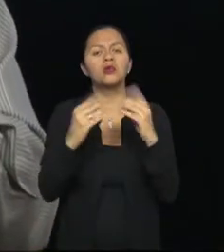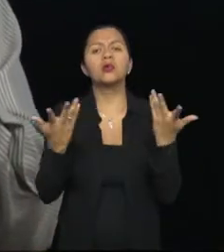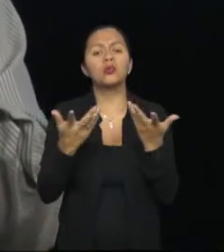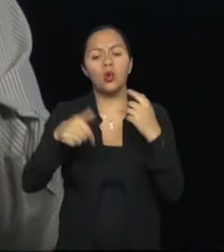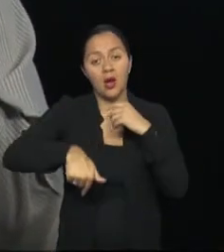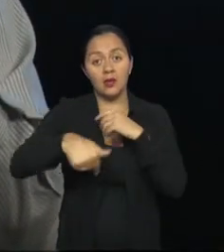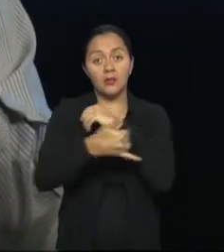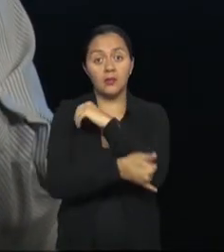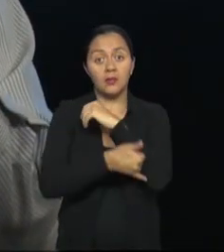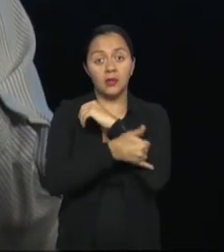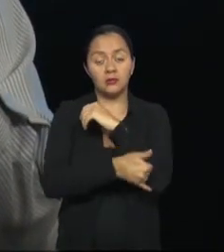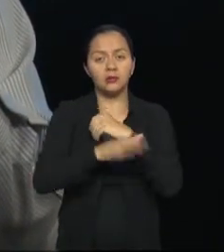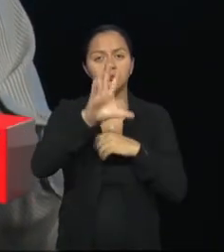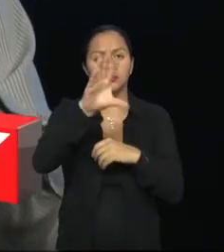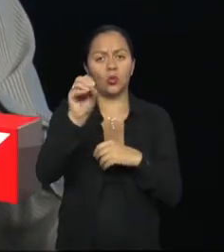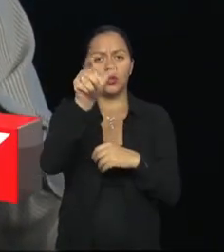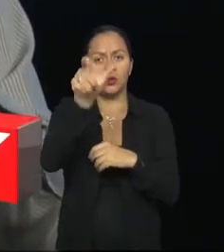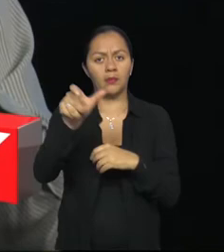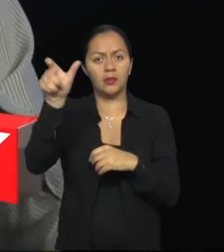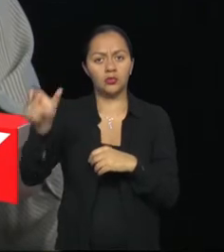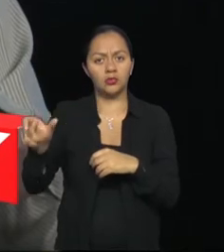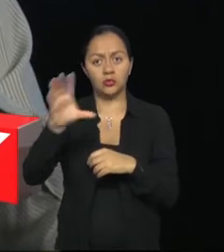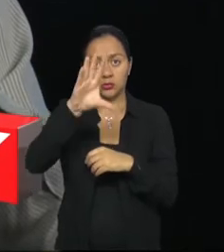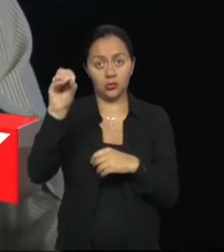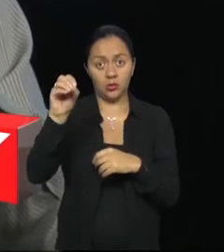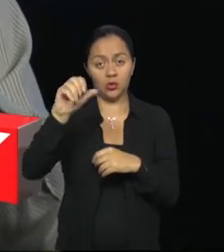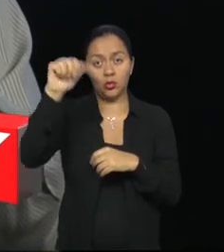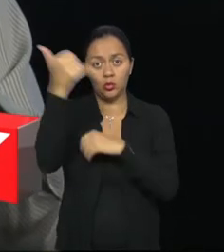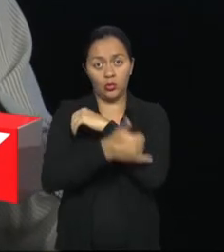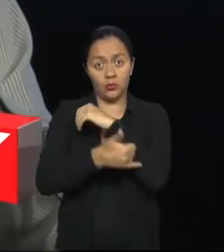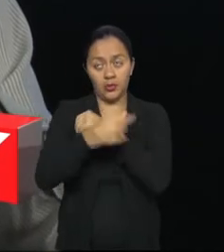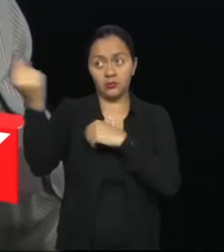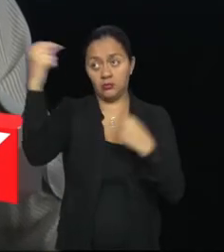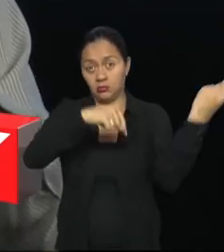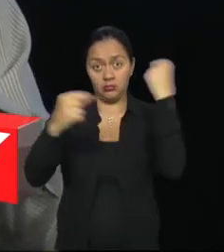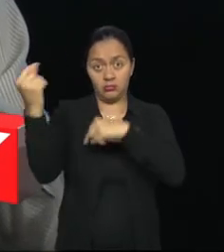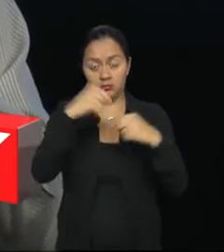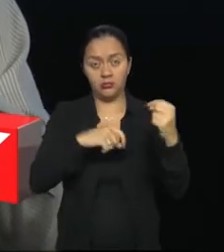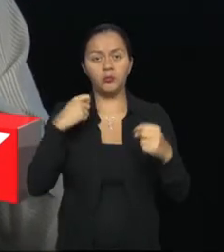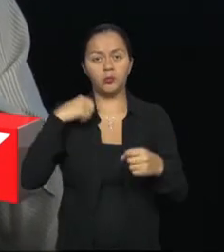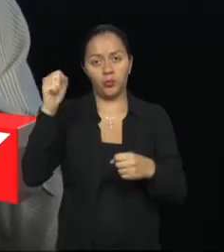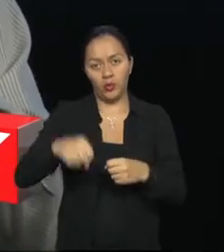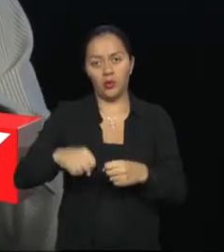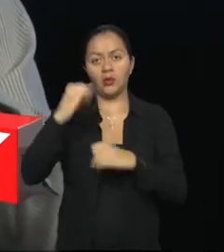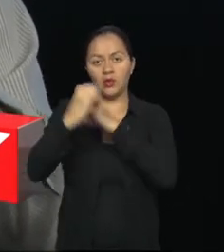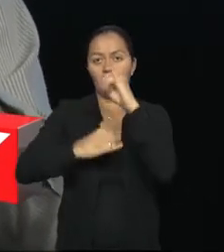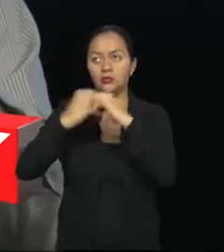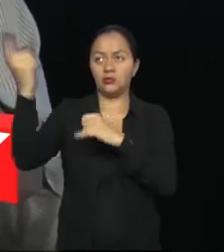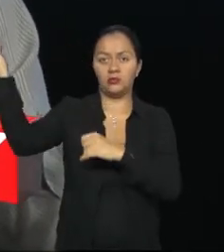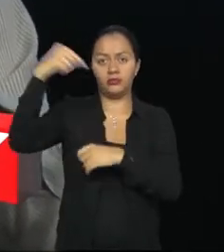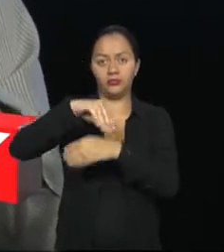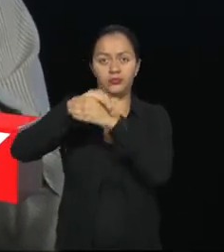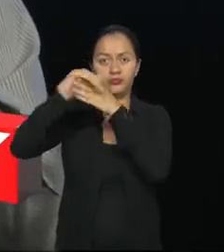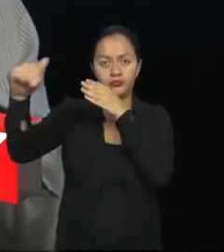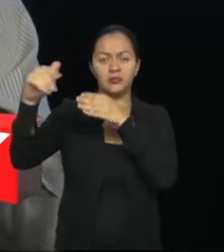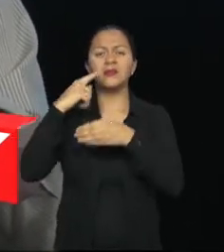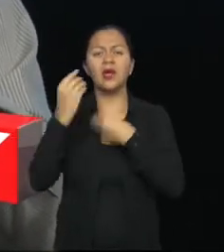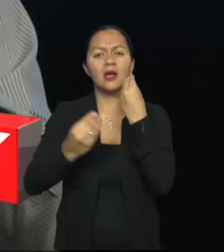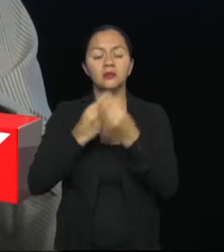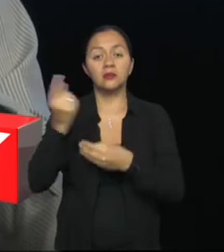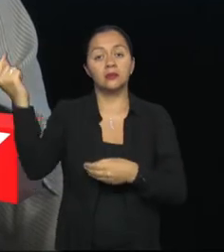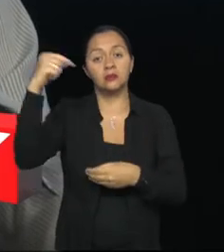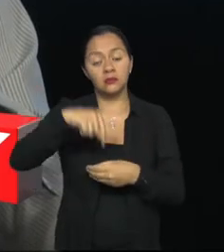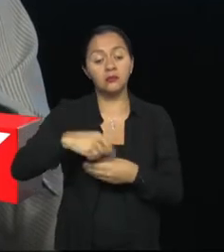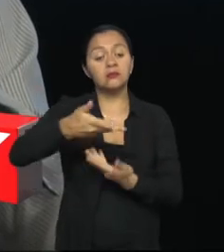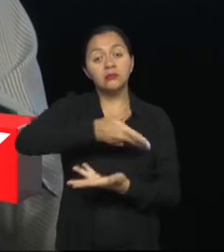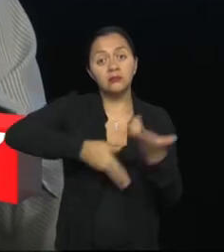país cerca de 50 personas que vienen de los otros países también para poder asistir a este Congreso. Como participantes. Cuando se plantea el